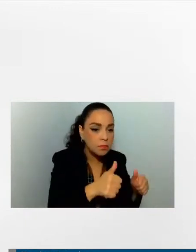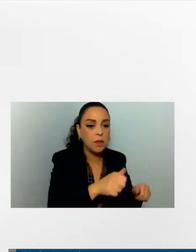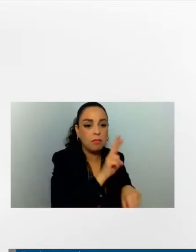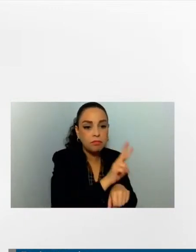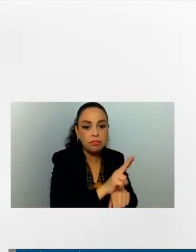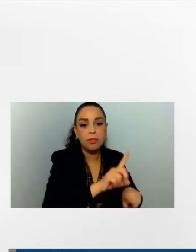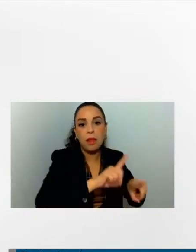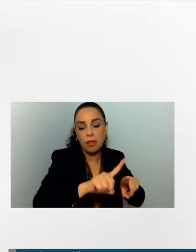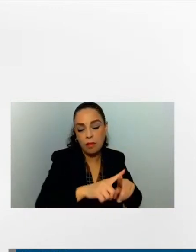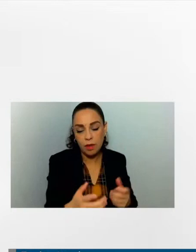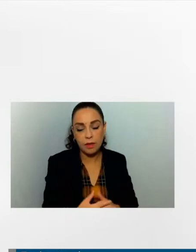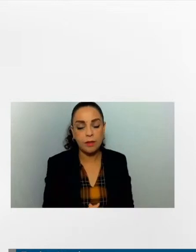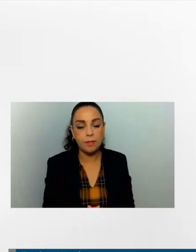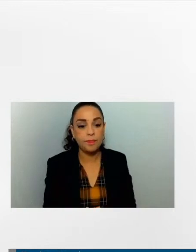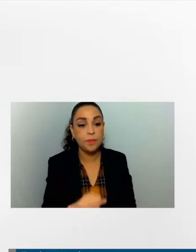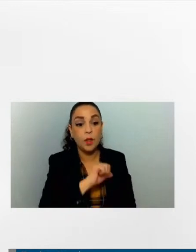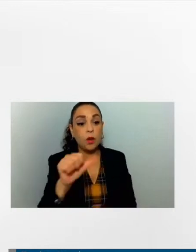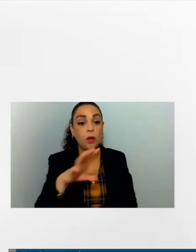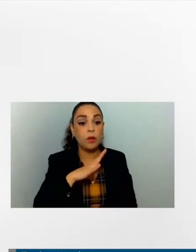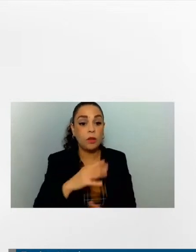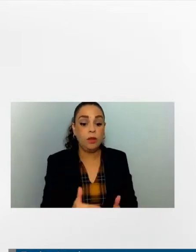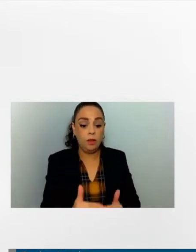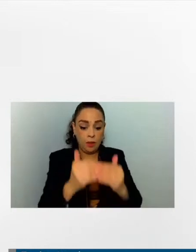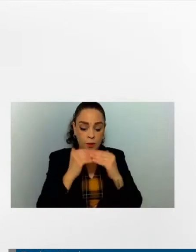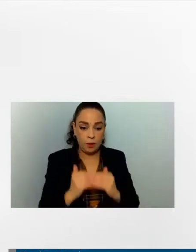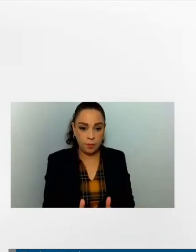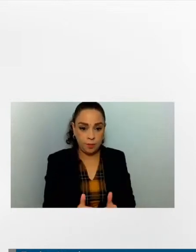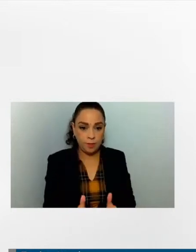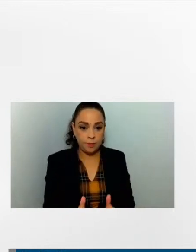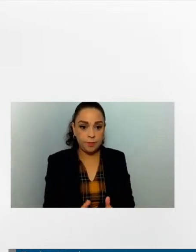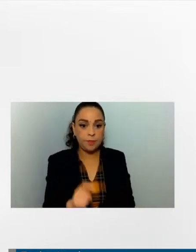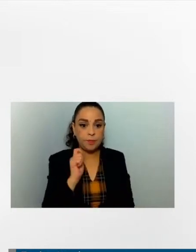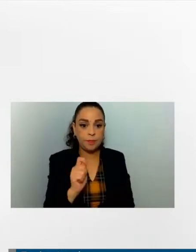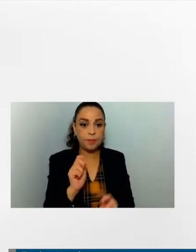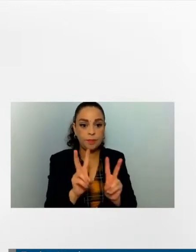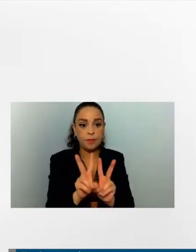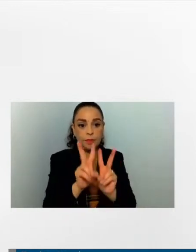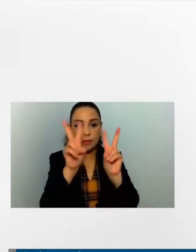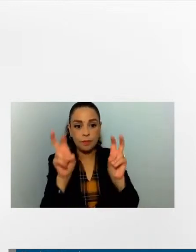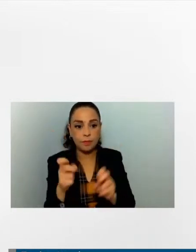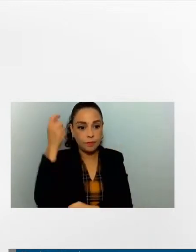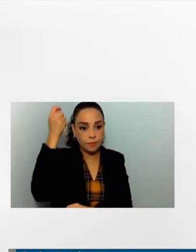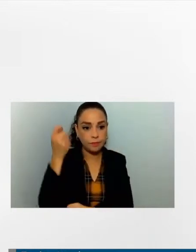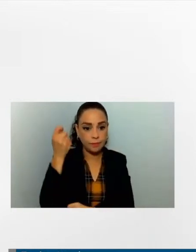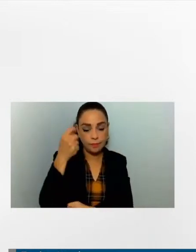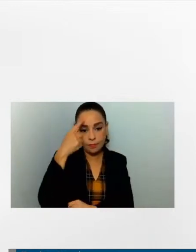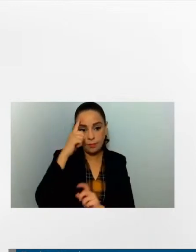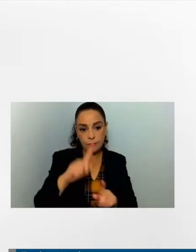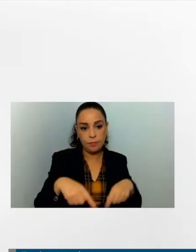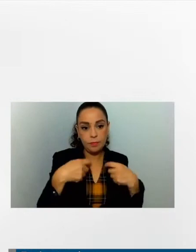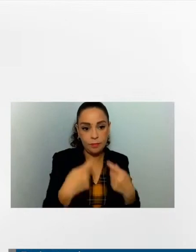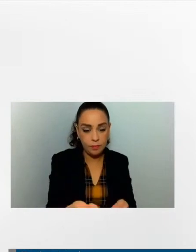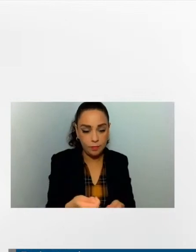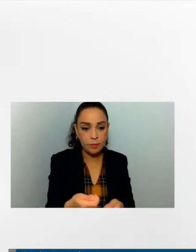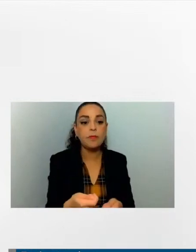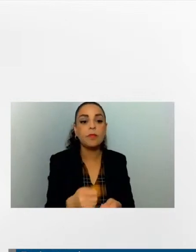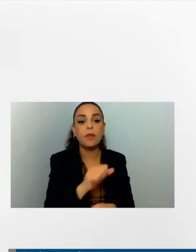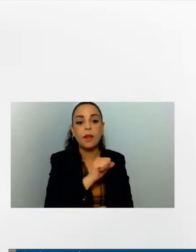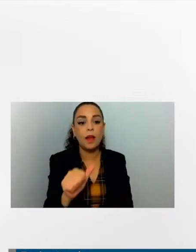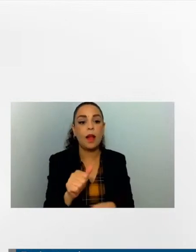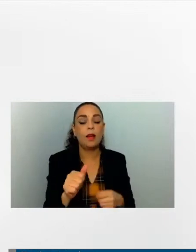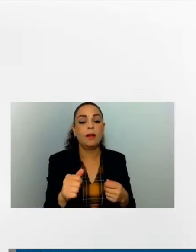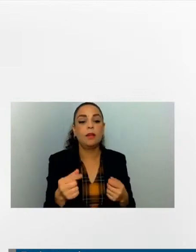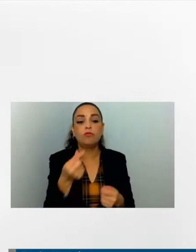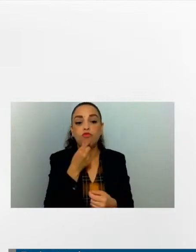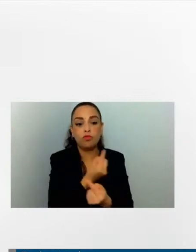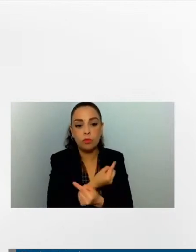Luego, en un segundo apartado, pues tenemos todo el tema de alimentos a favor de hijas e hijos mayores de 18 años, ¿no?